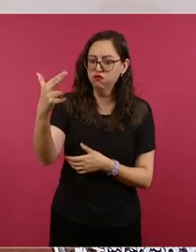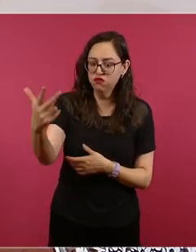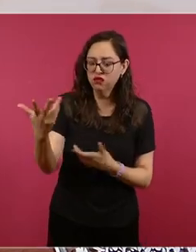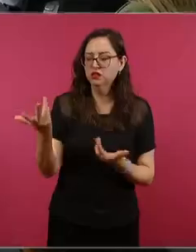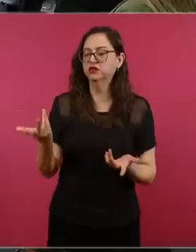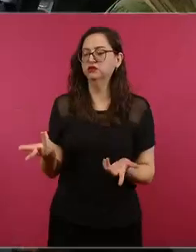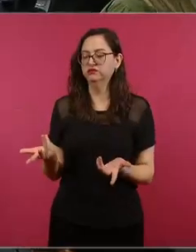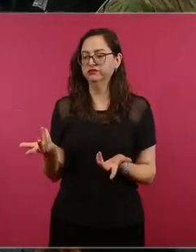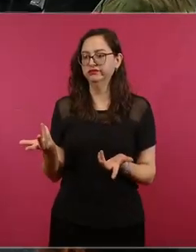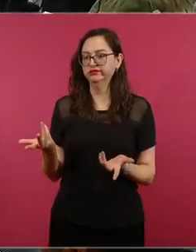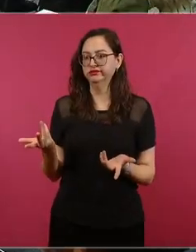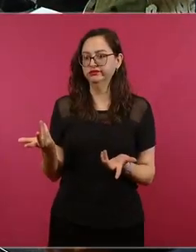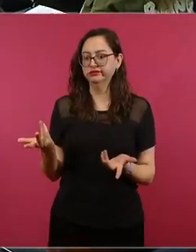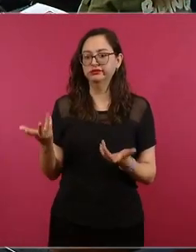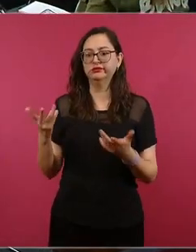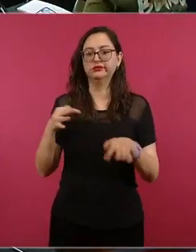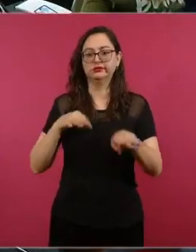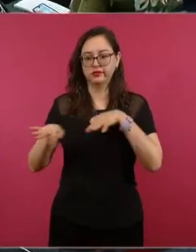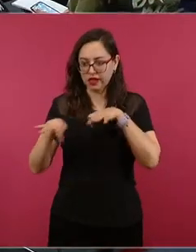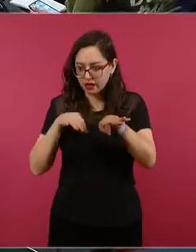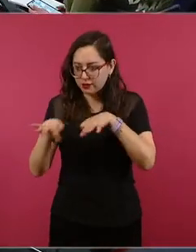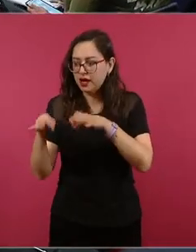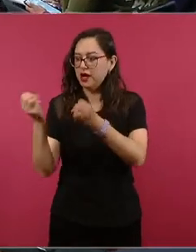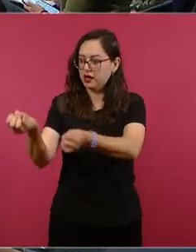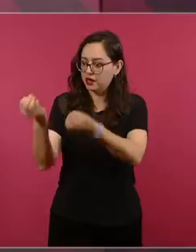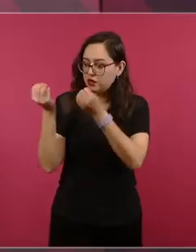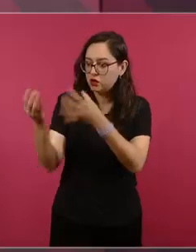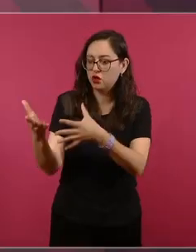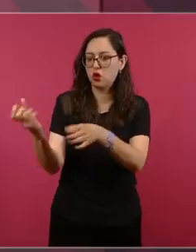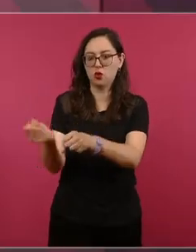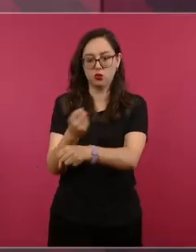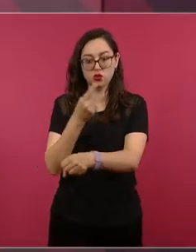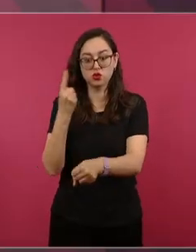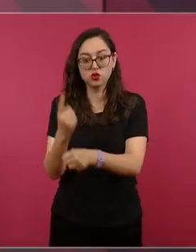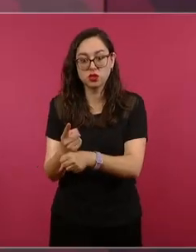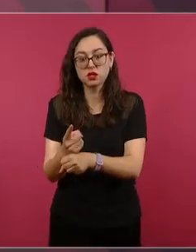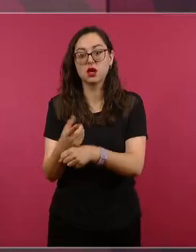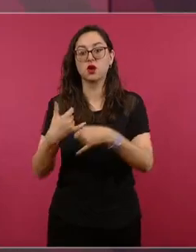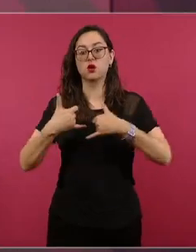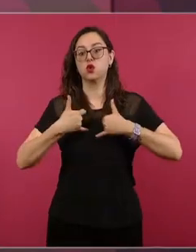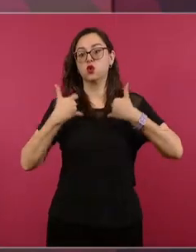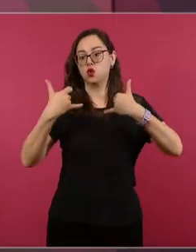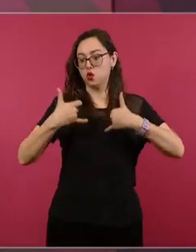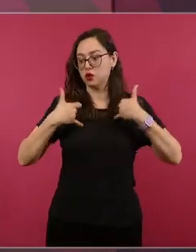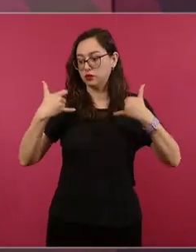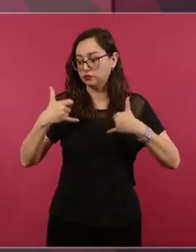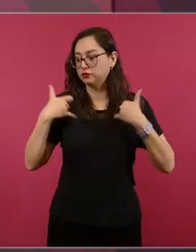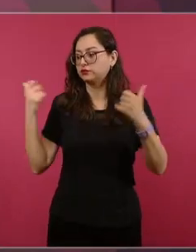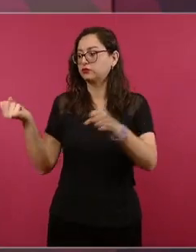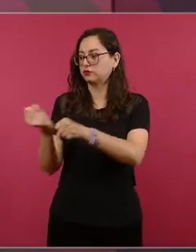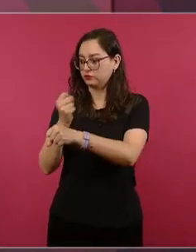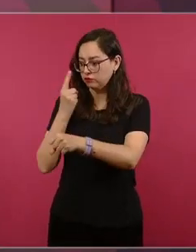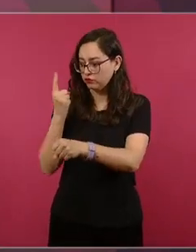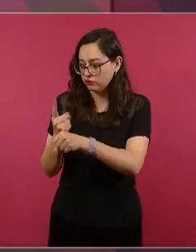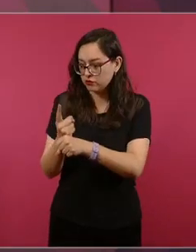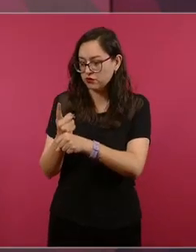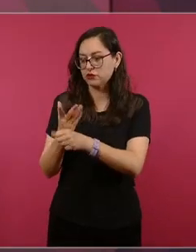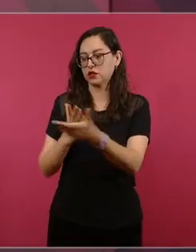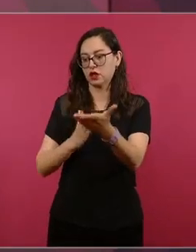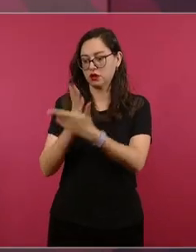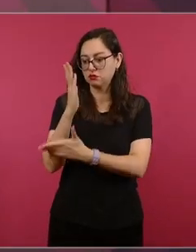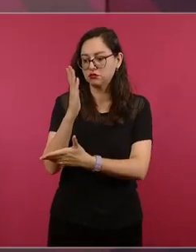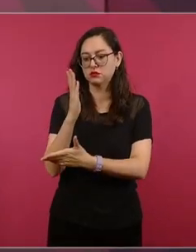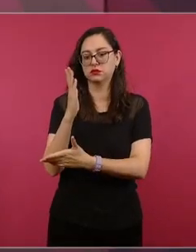que haya trabajo, que los jóvenes tengan